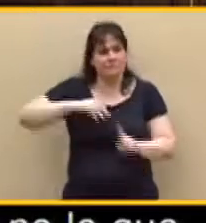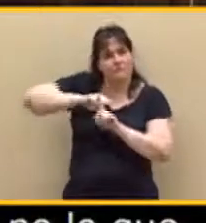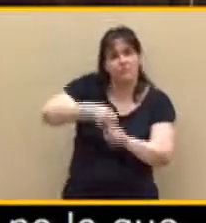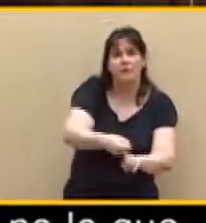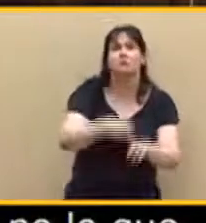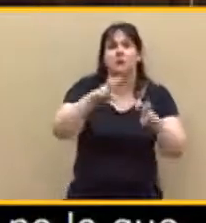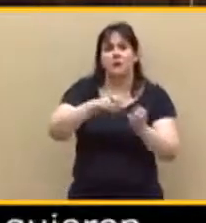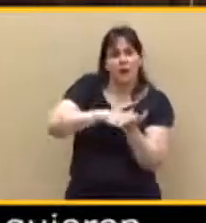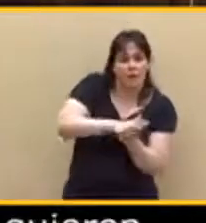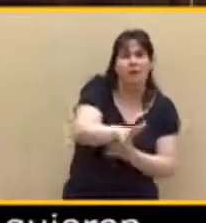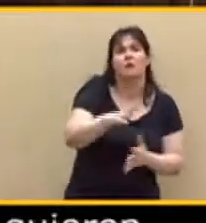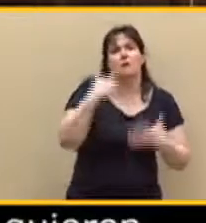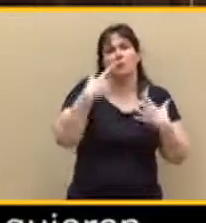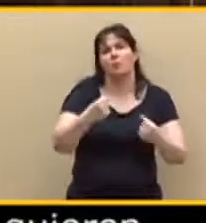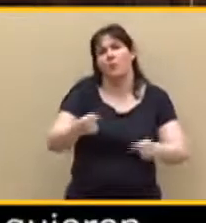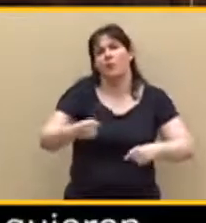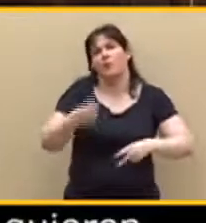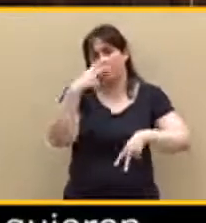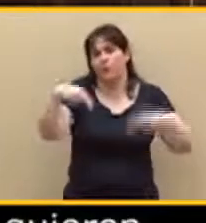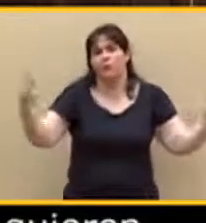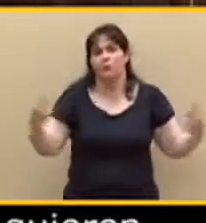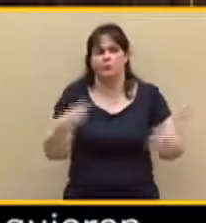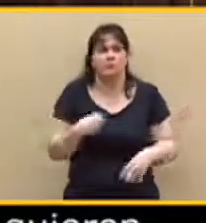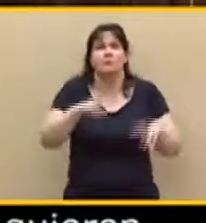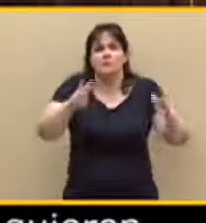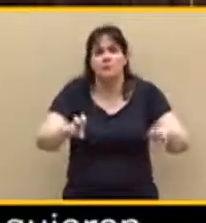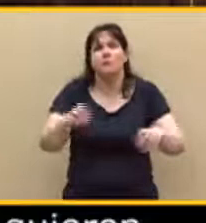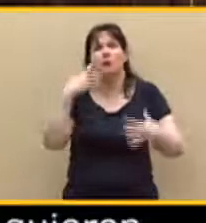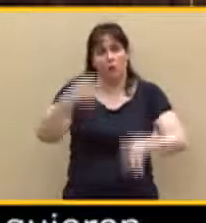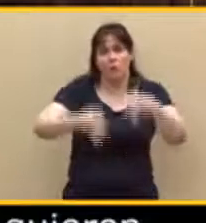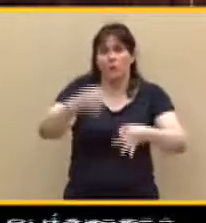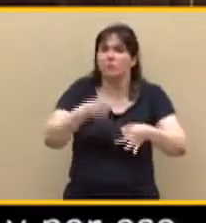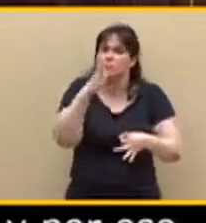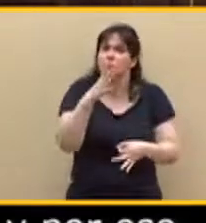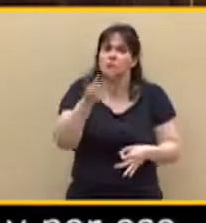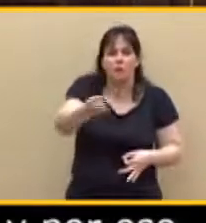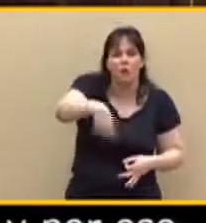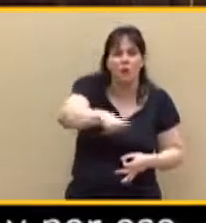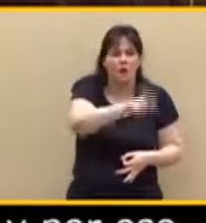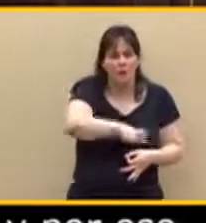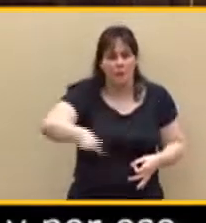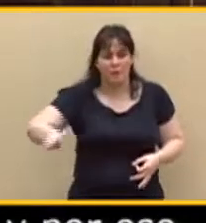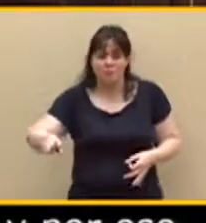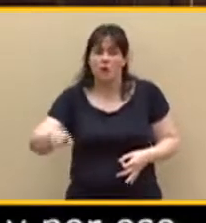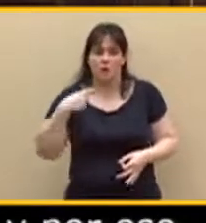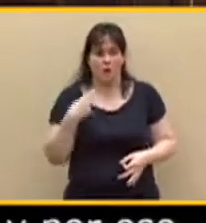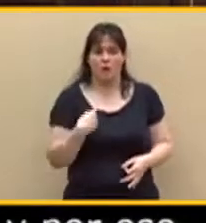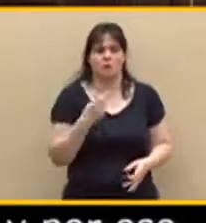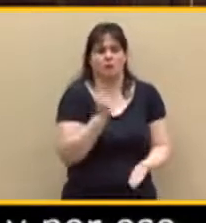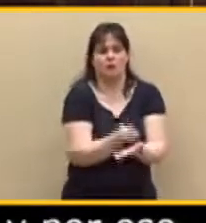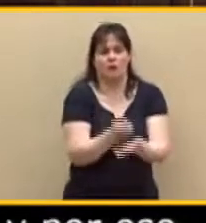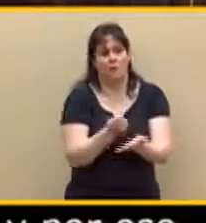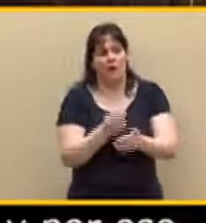Judicial. Y por eso, desgraciadamente, pues ustedes apartan convenientemente a quien no se deja comprar. Y quieren normalizar